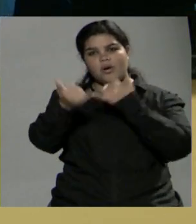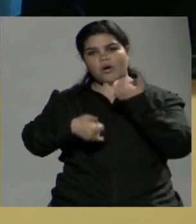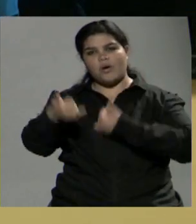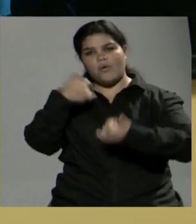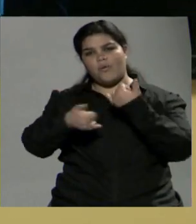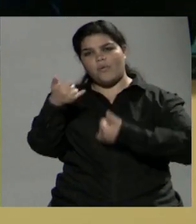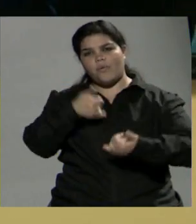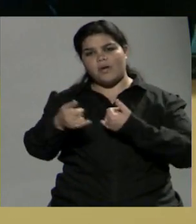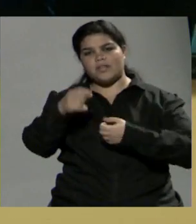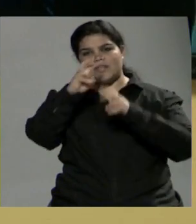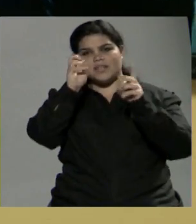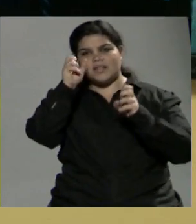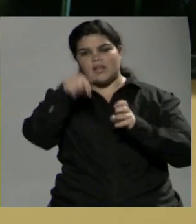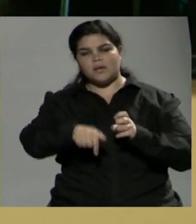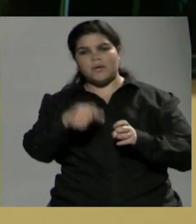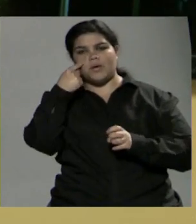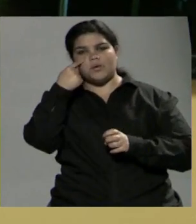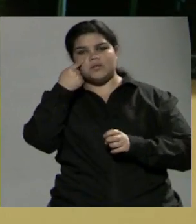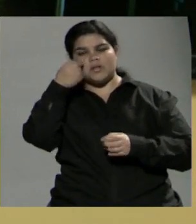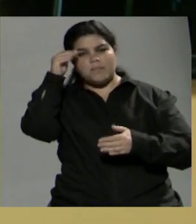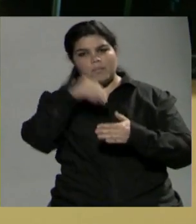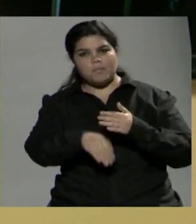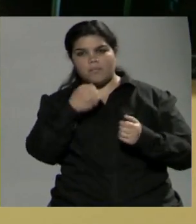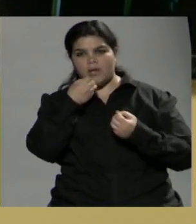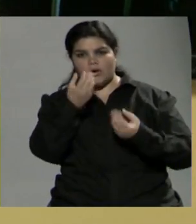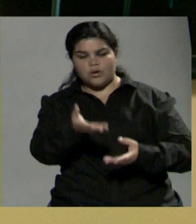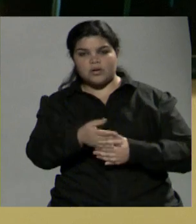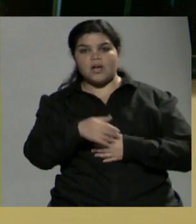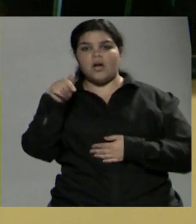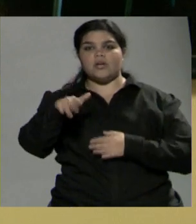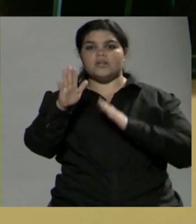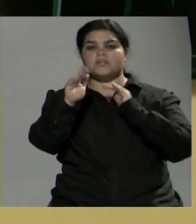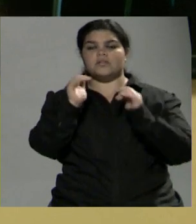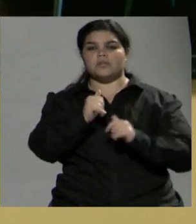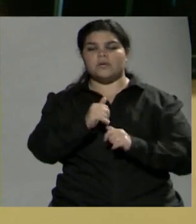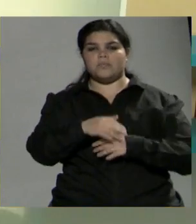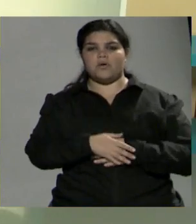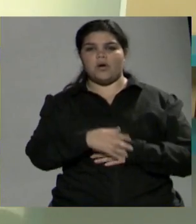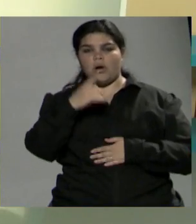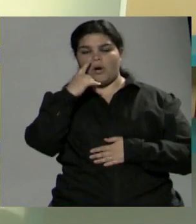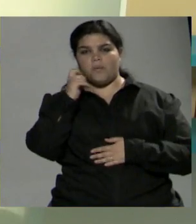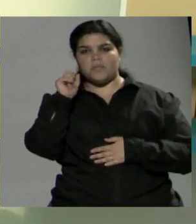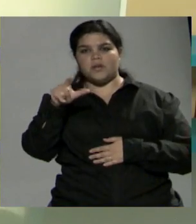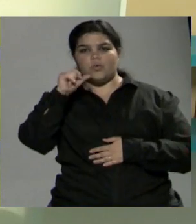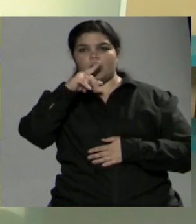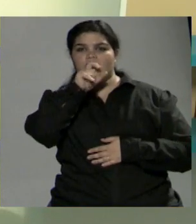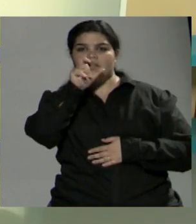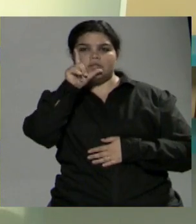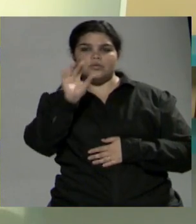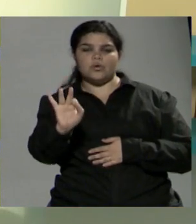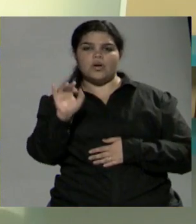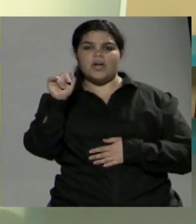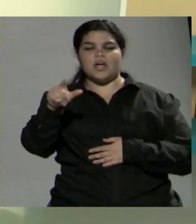Trabajadores también. Ya allí vemos entonces cómo quedaría provisoriamente según los resultados que se han brindado desde